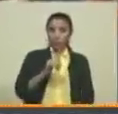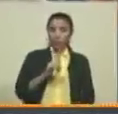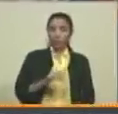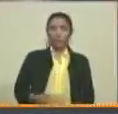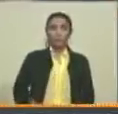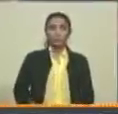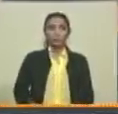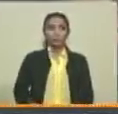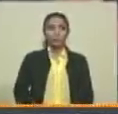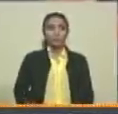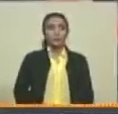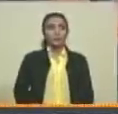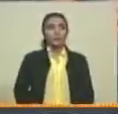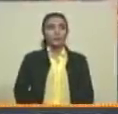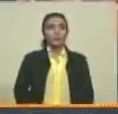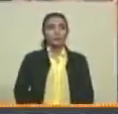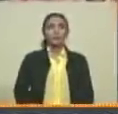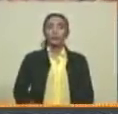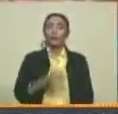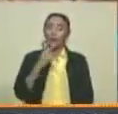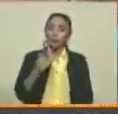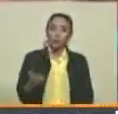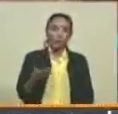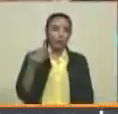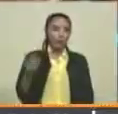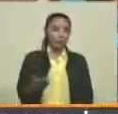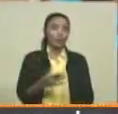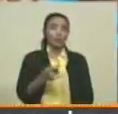Y también, fíjense ustedes, muy importante,